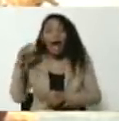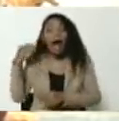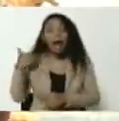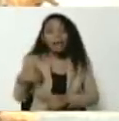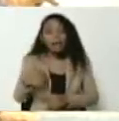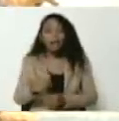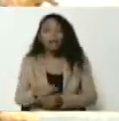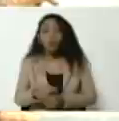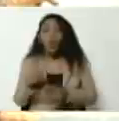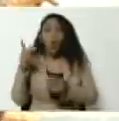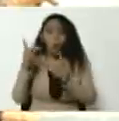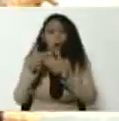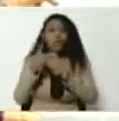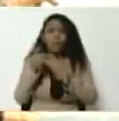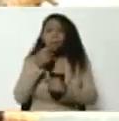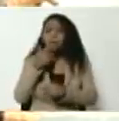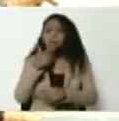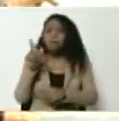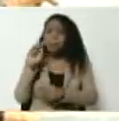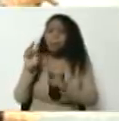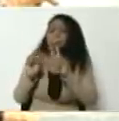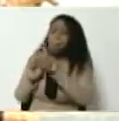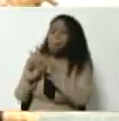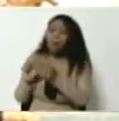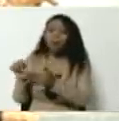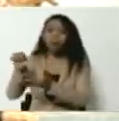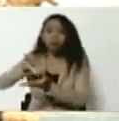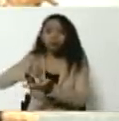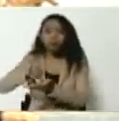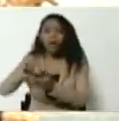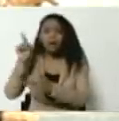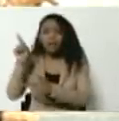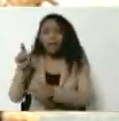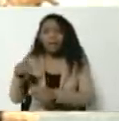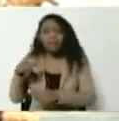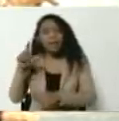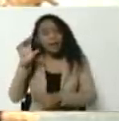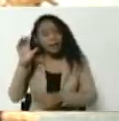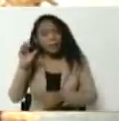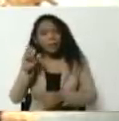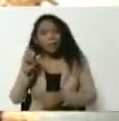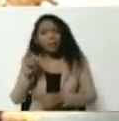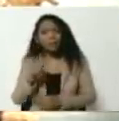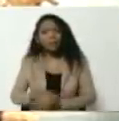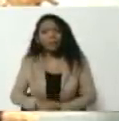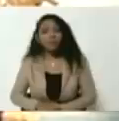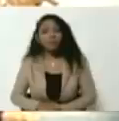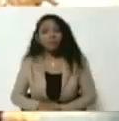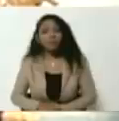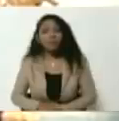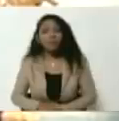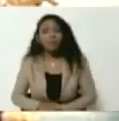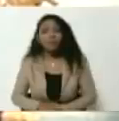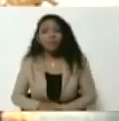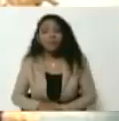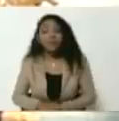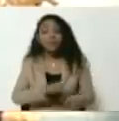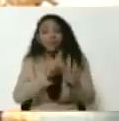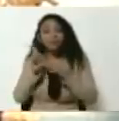hotel muy bonito, pequeño, un hotel boutique situado en el centro de la ciudad de Buenos Aires. Y